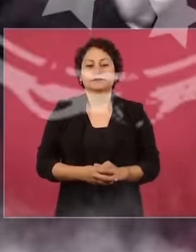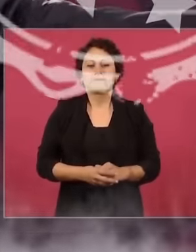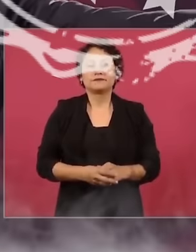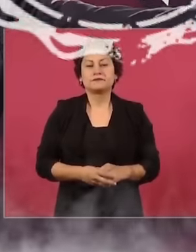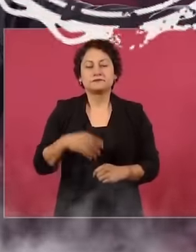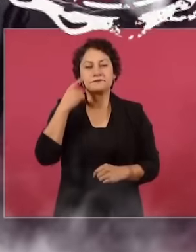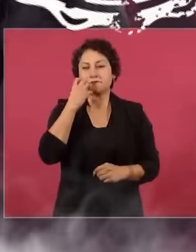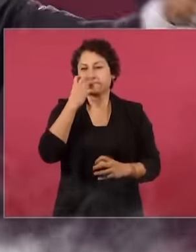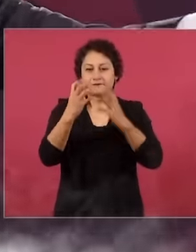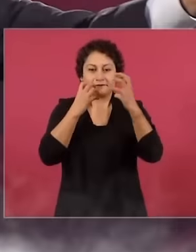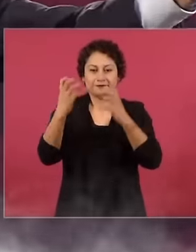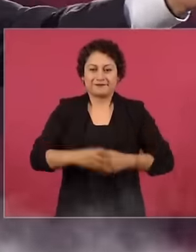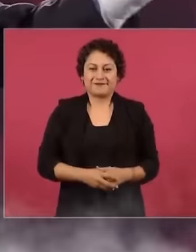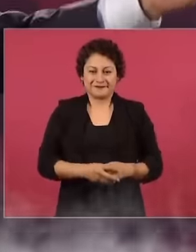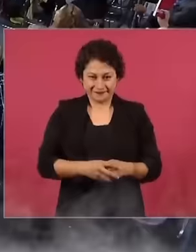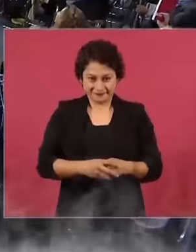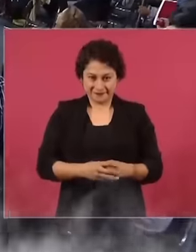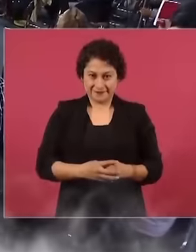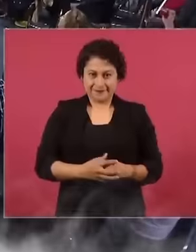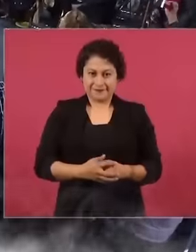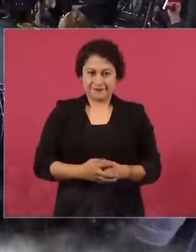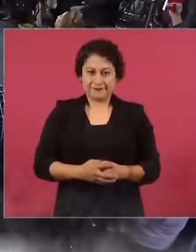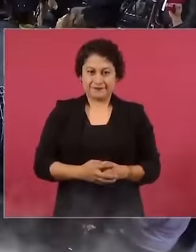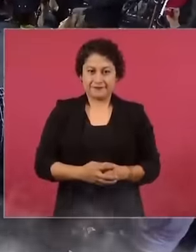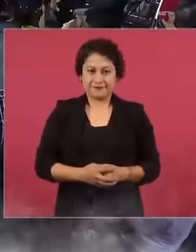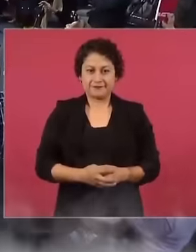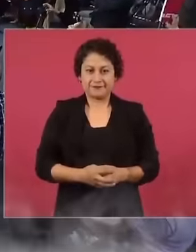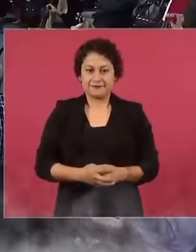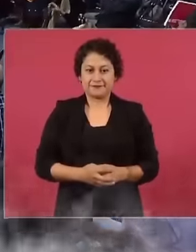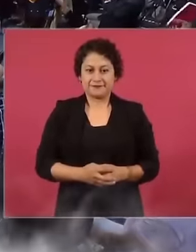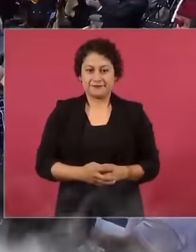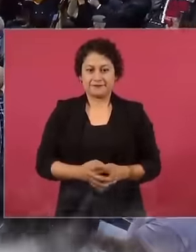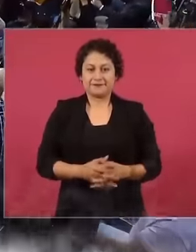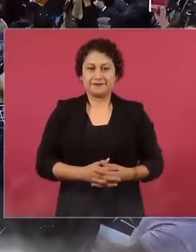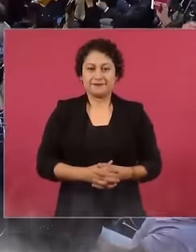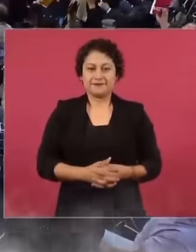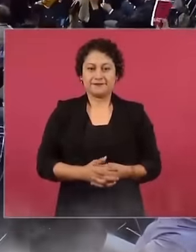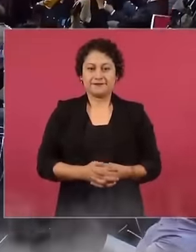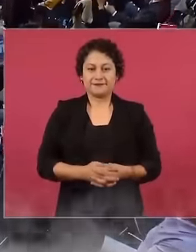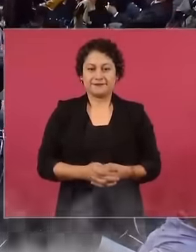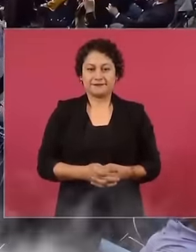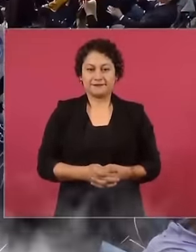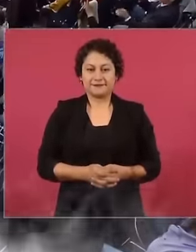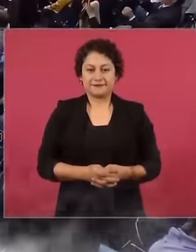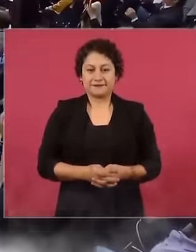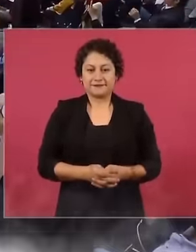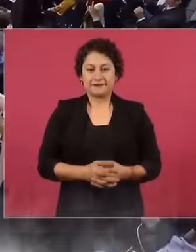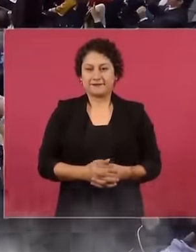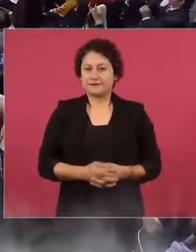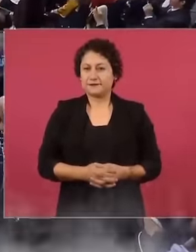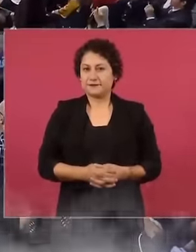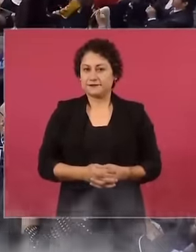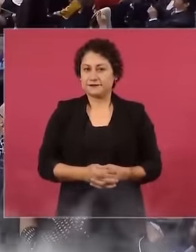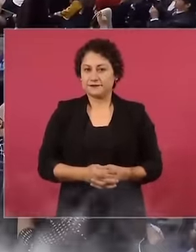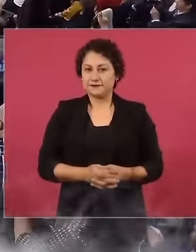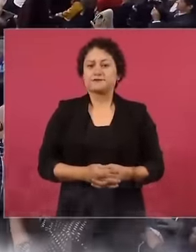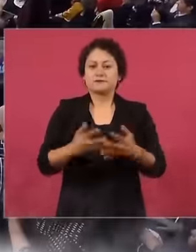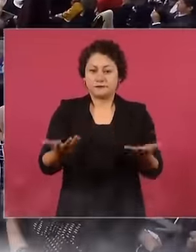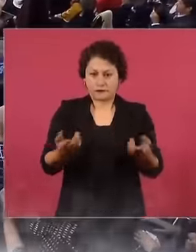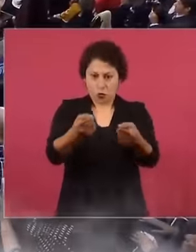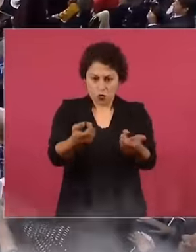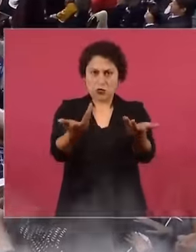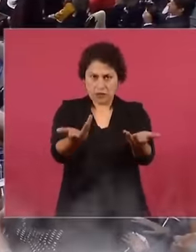Van a tener todo el día de hoy y mañana para seguir dialogando. Vamos a desayunar. Miren, ¿por qué no se quedan ahí sentados? Yo